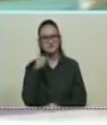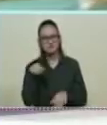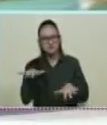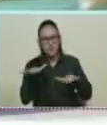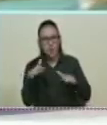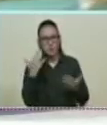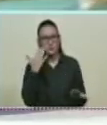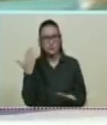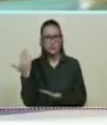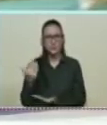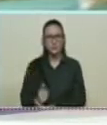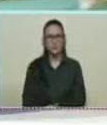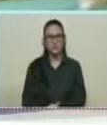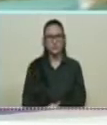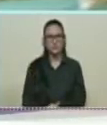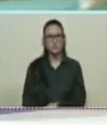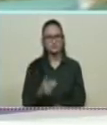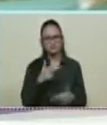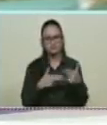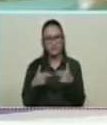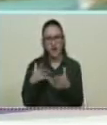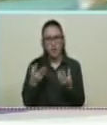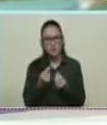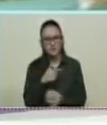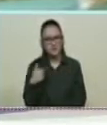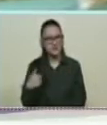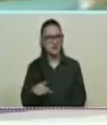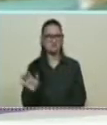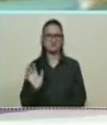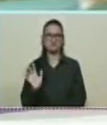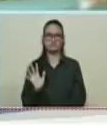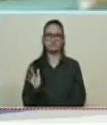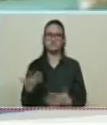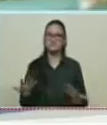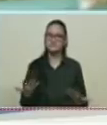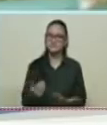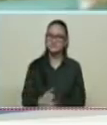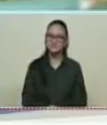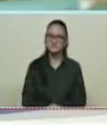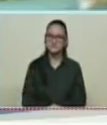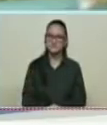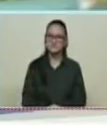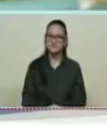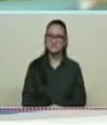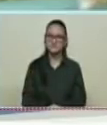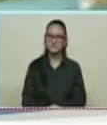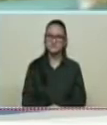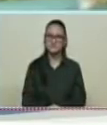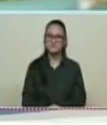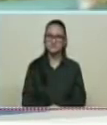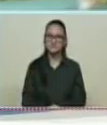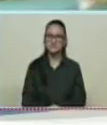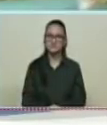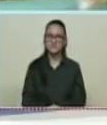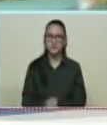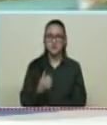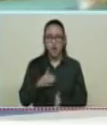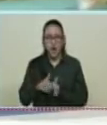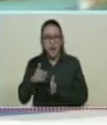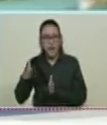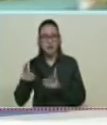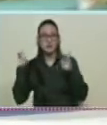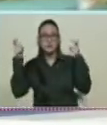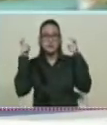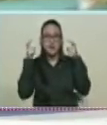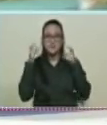hermosa como esta se iba a construir con la China? ¿Ah? Yo estuve al lado del comandante